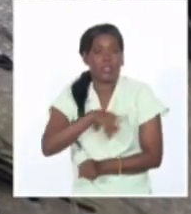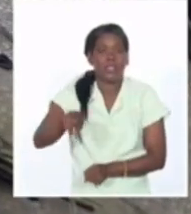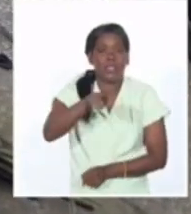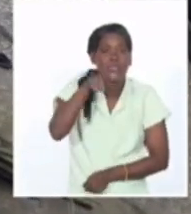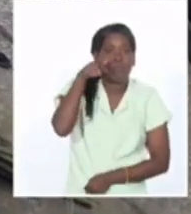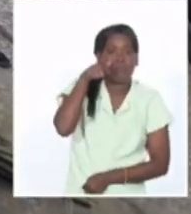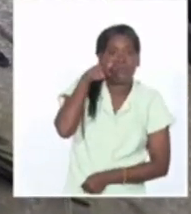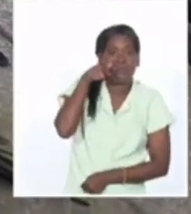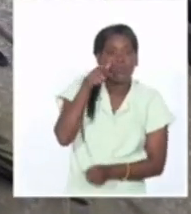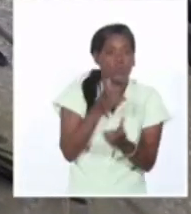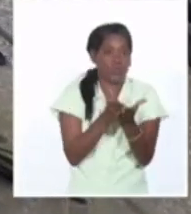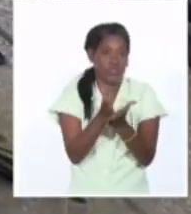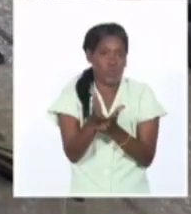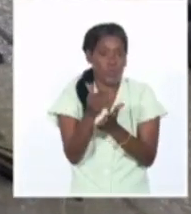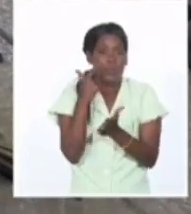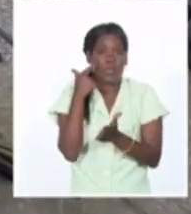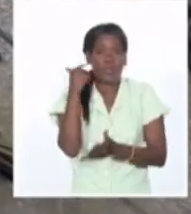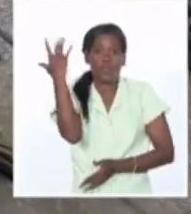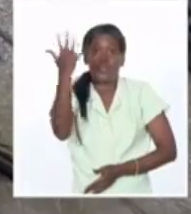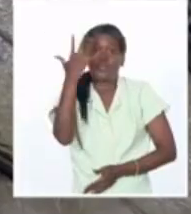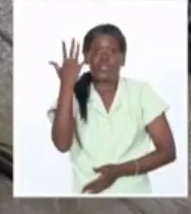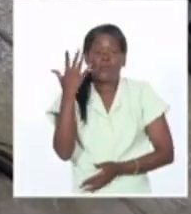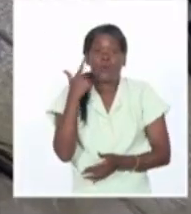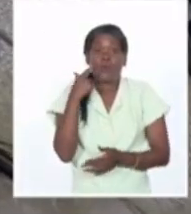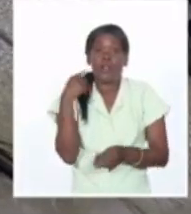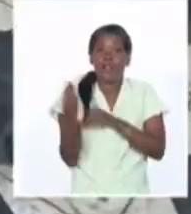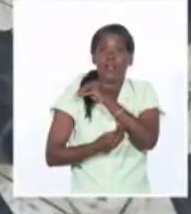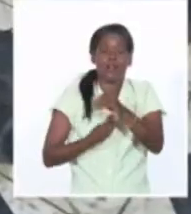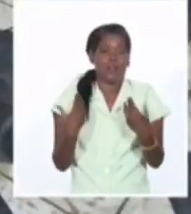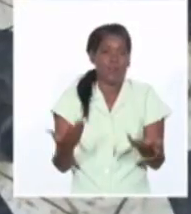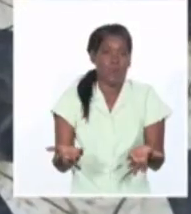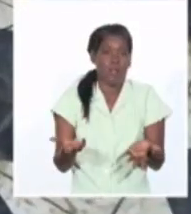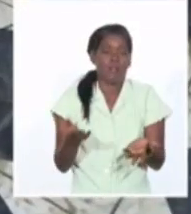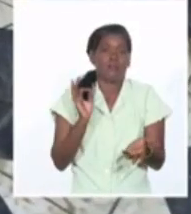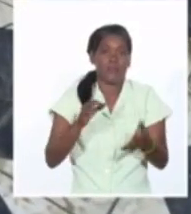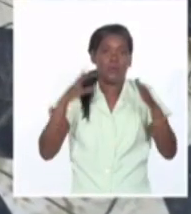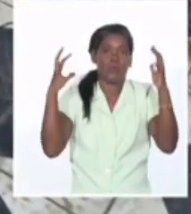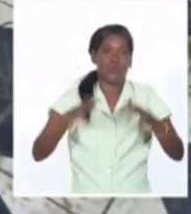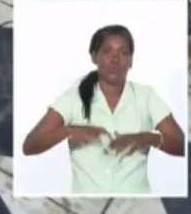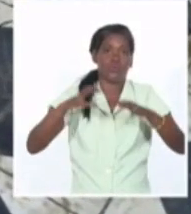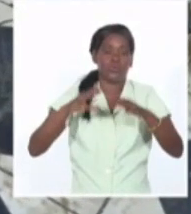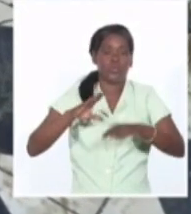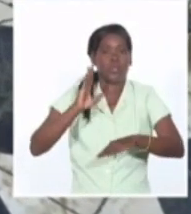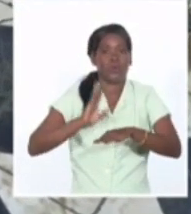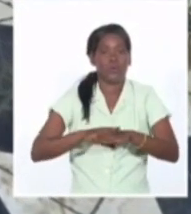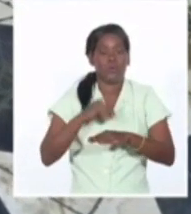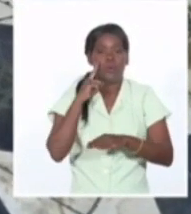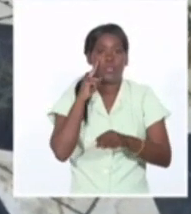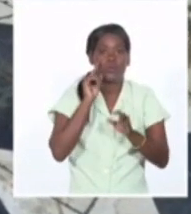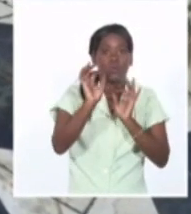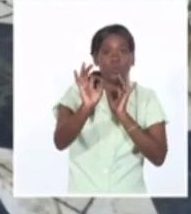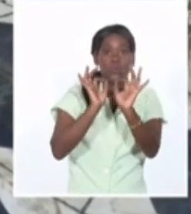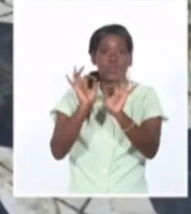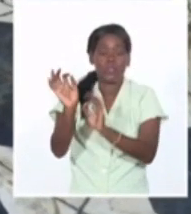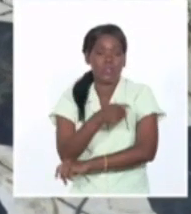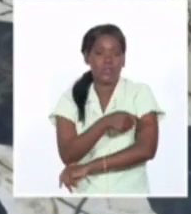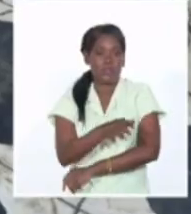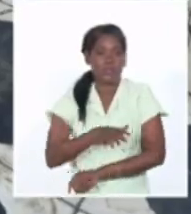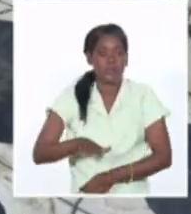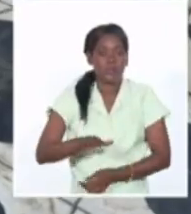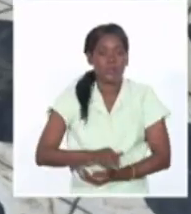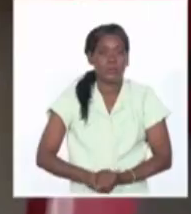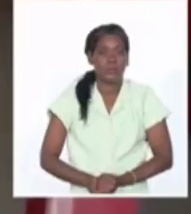vigilancia hidrometeorológica, teniendo en cuenta que se pronostican la ocurrencia de lluvias en las próximas horas. En estos momentos, la